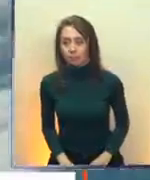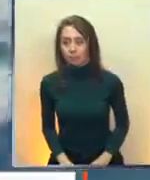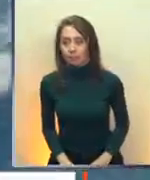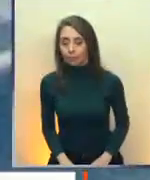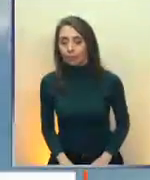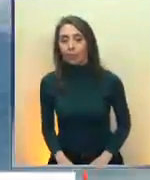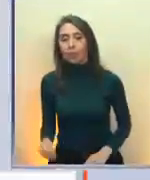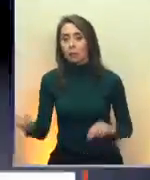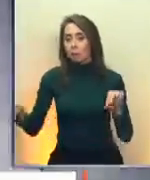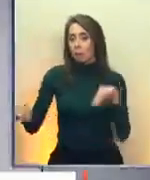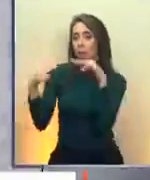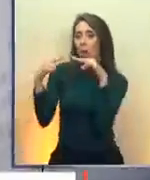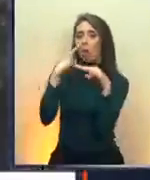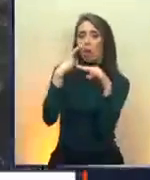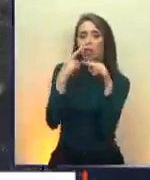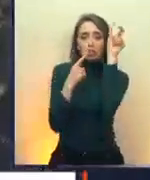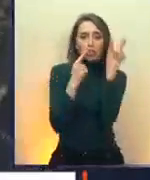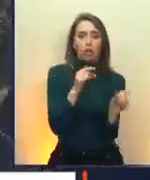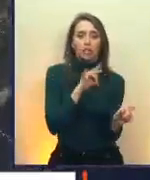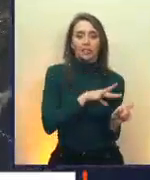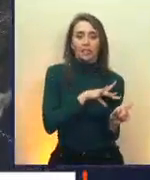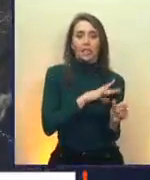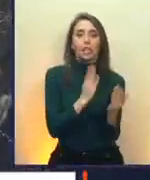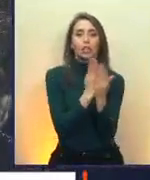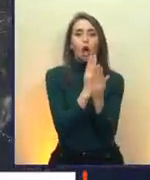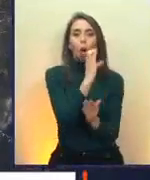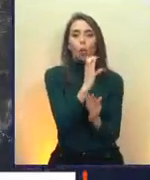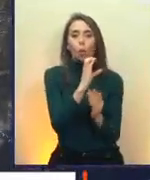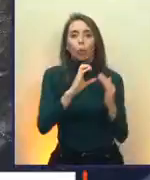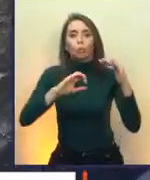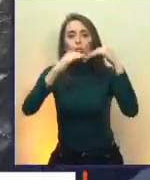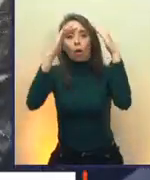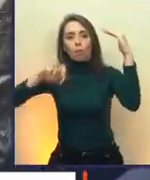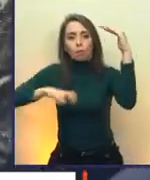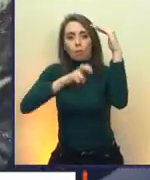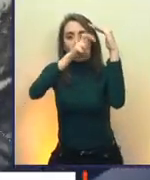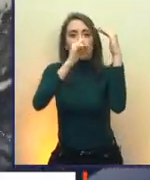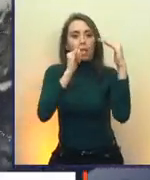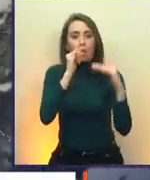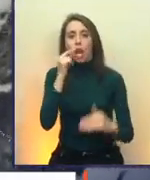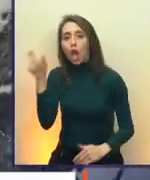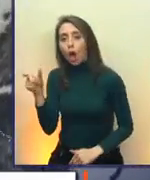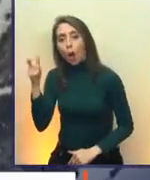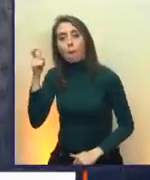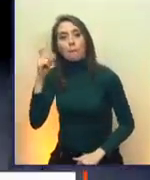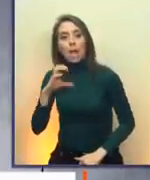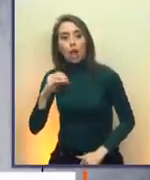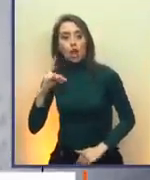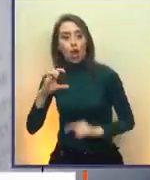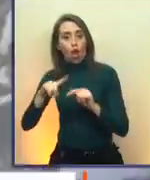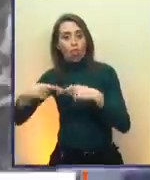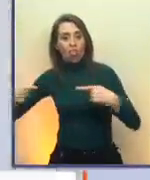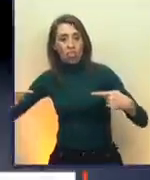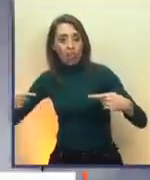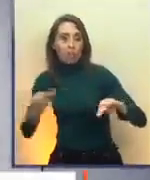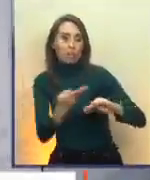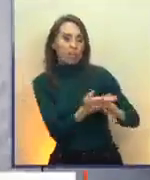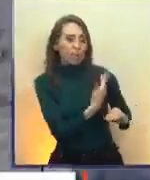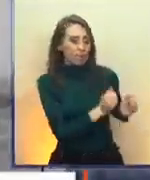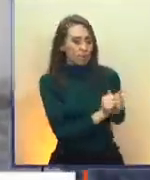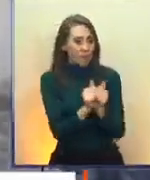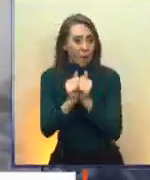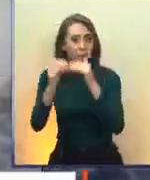Se conocieron mientras el chileno realizaba un curso de montaña en Italia. El conde le pidió que lo acompañara en una expedición a los